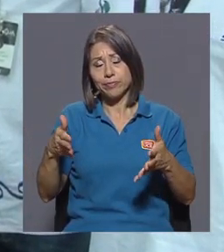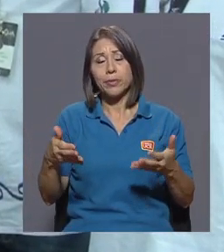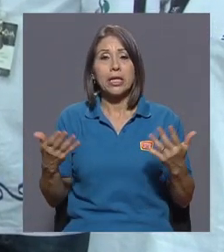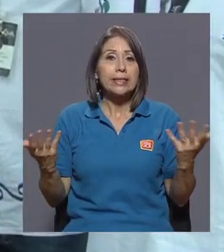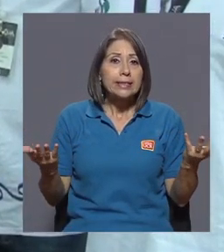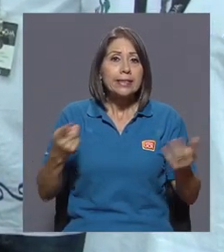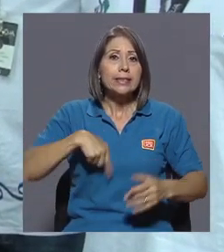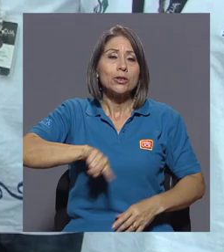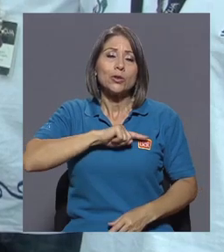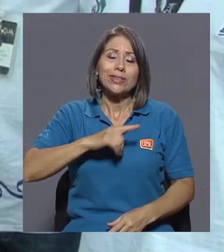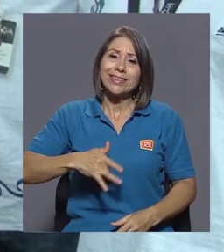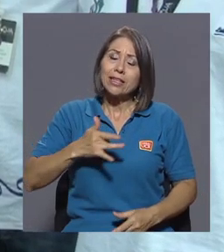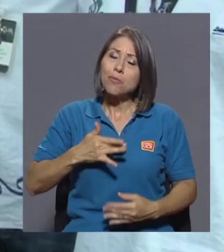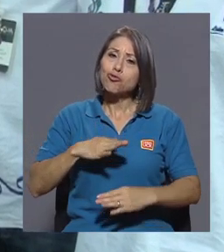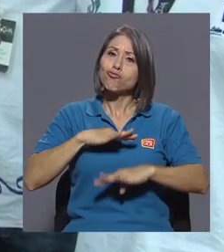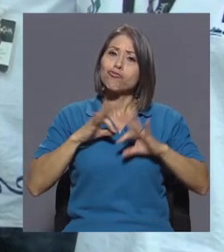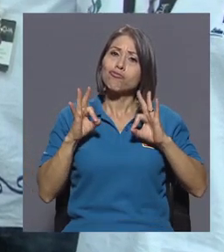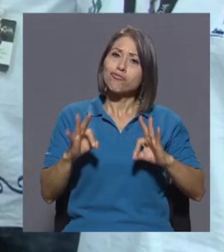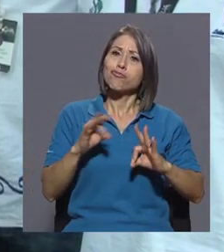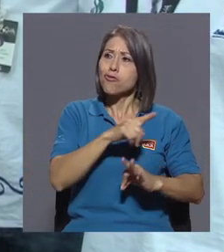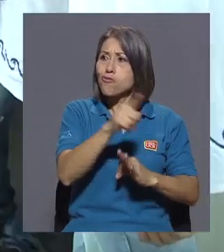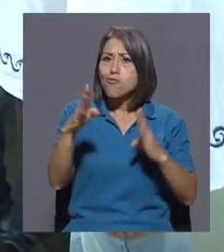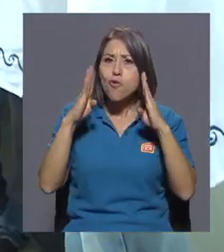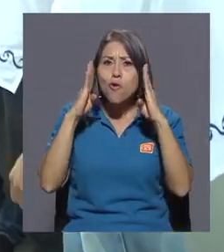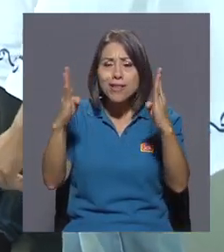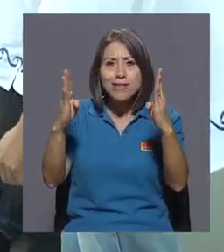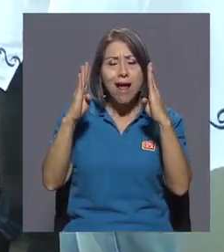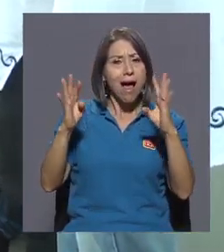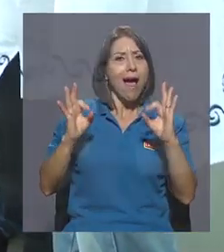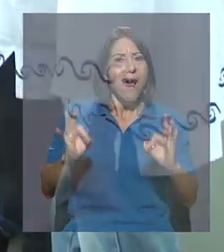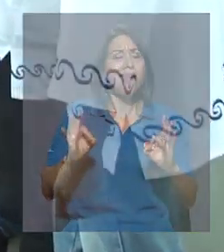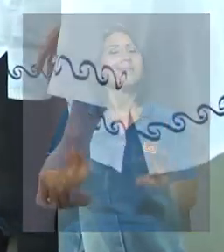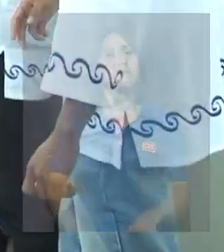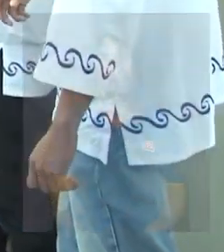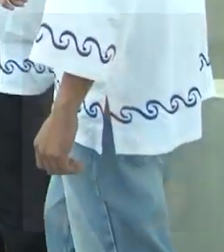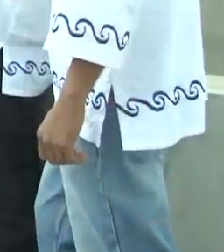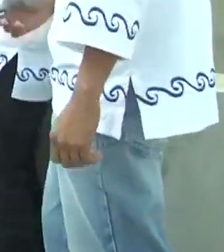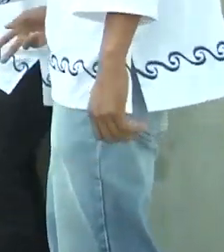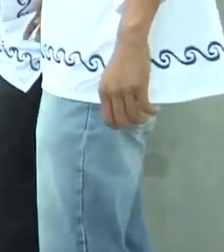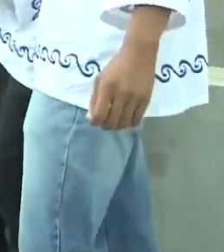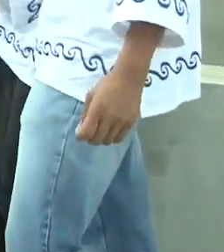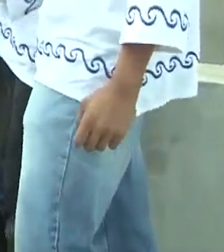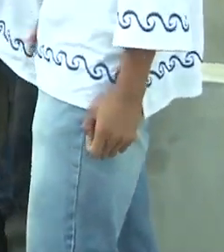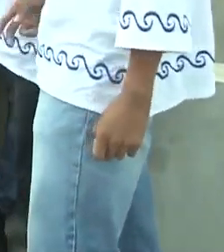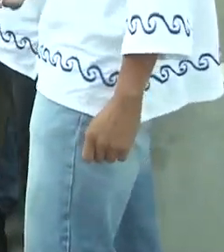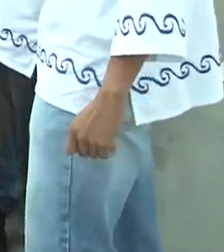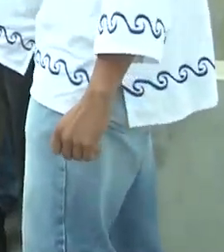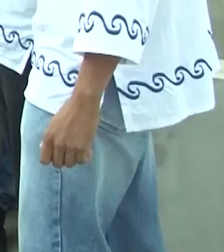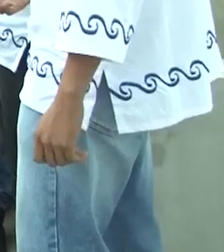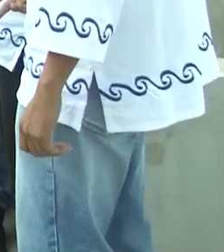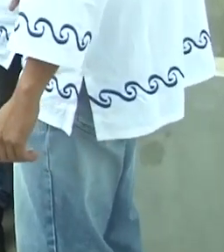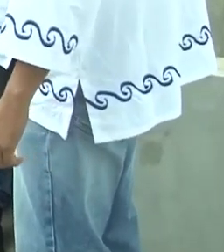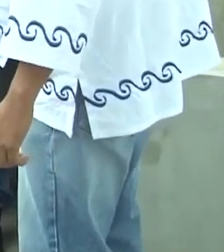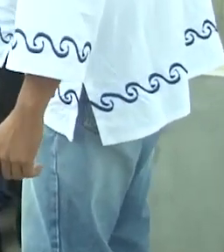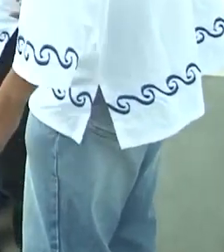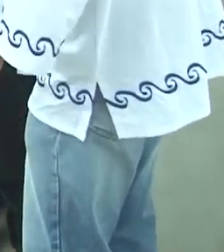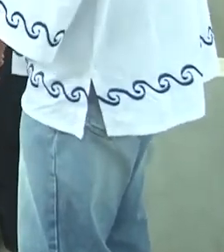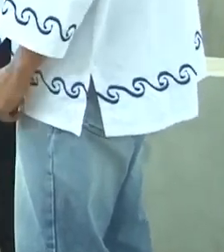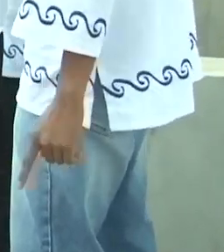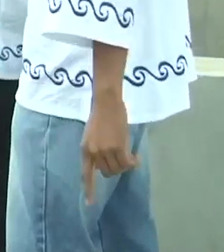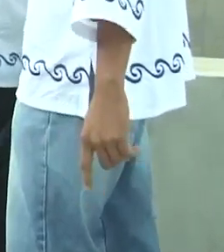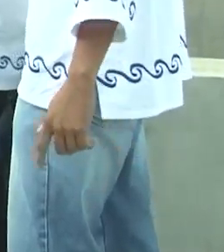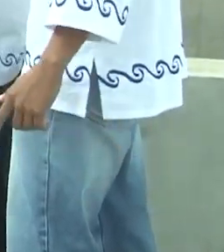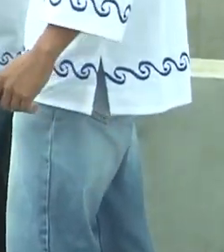nos sentimos nosotros complacidos con el trato, todo ha sido muy cordial. Al sonar de la marimba se